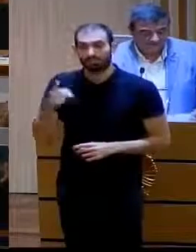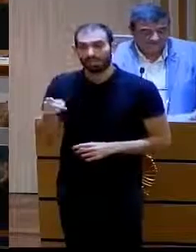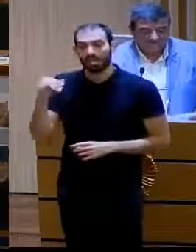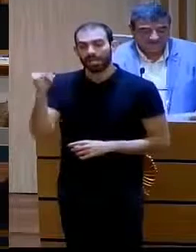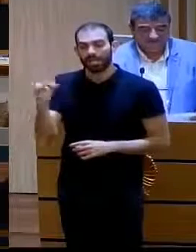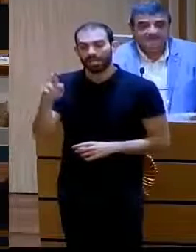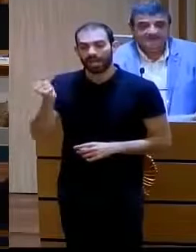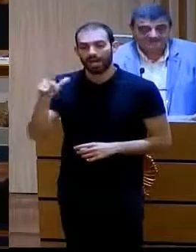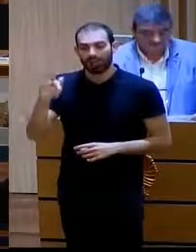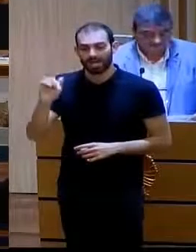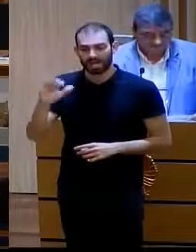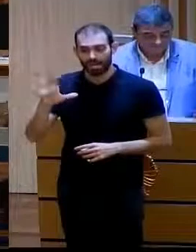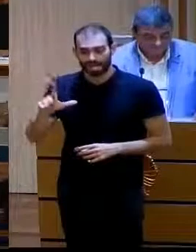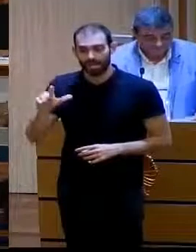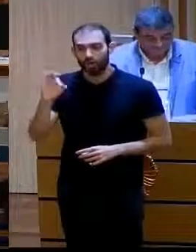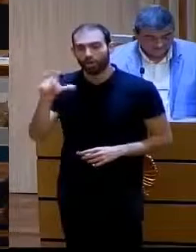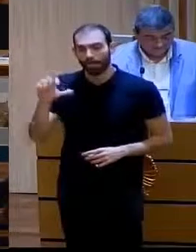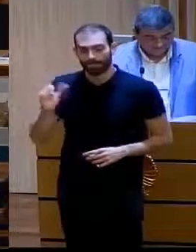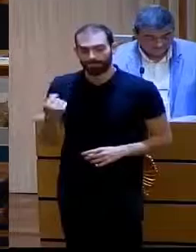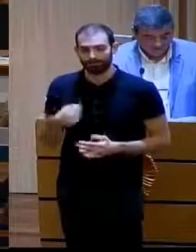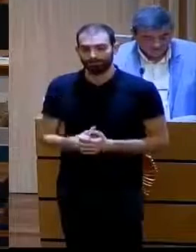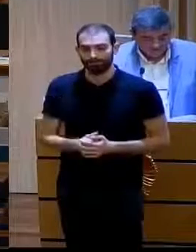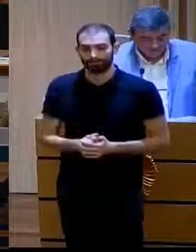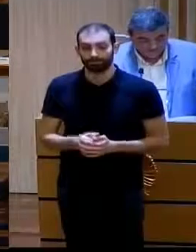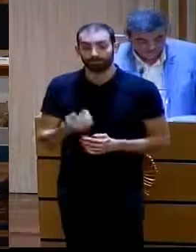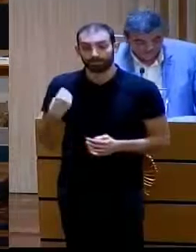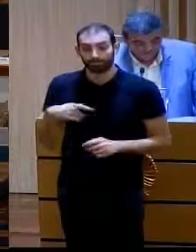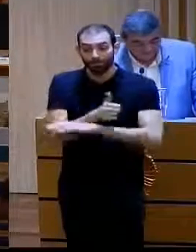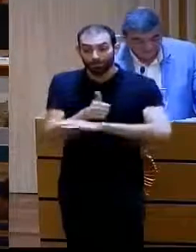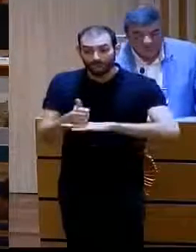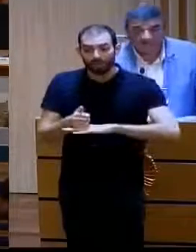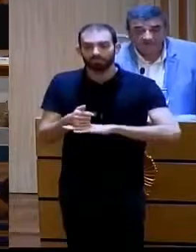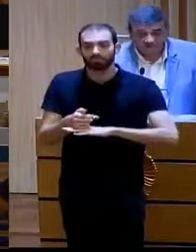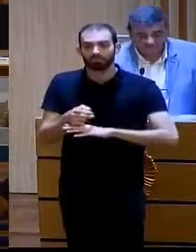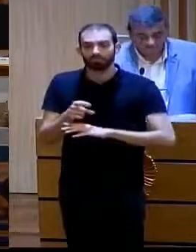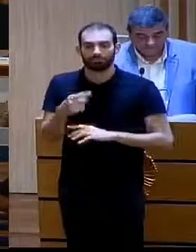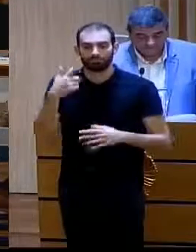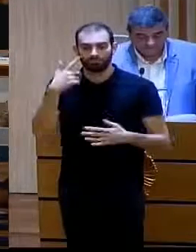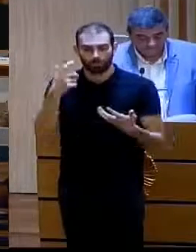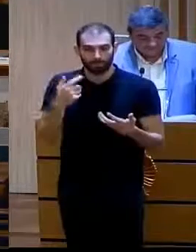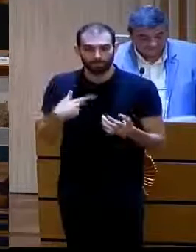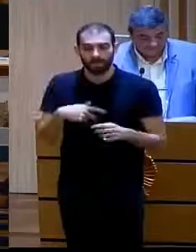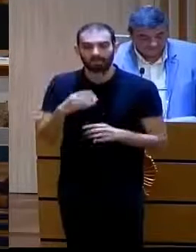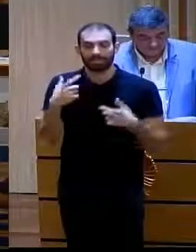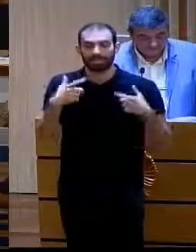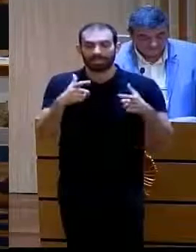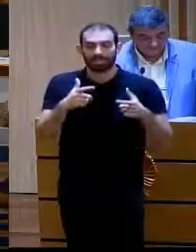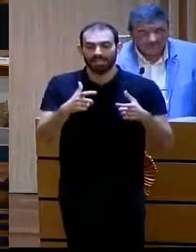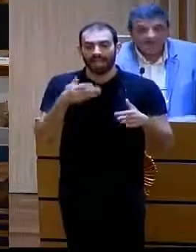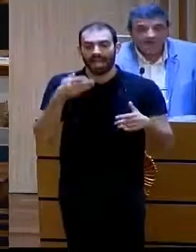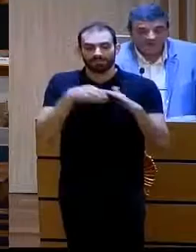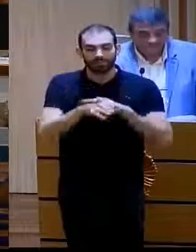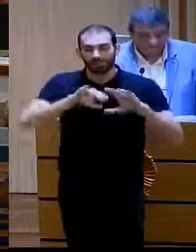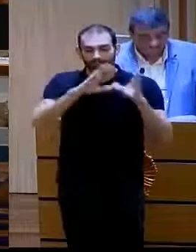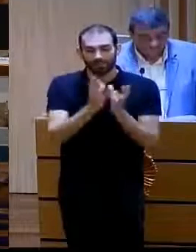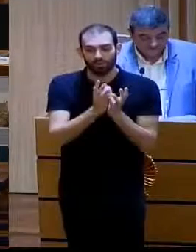Servimedia. El jurado ha distinguido en la categoría de Accesibilidad Universal Fundación Vodafone al